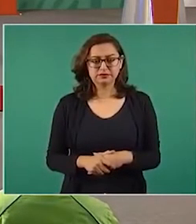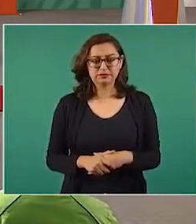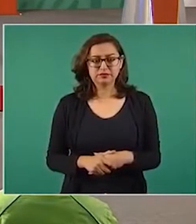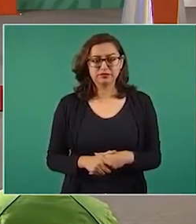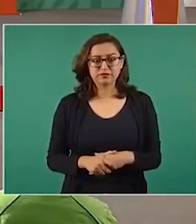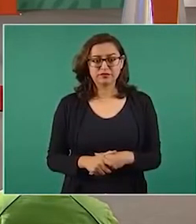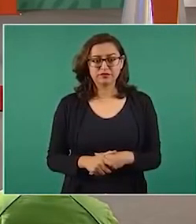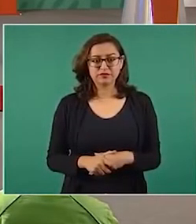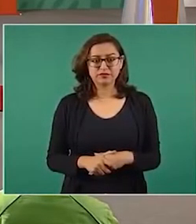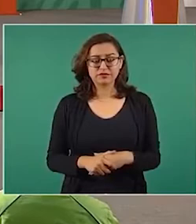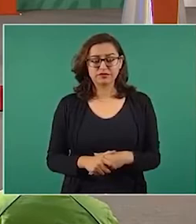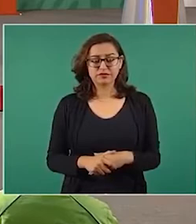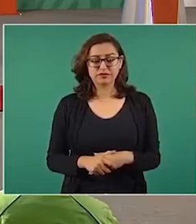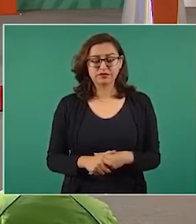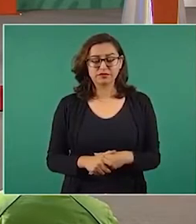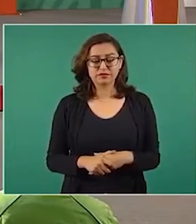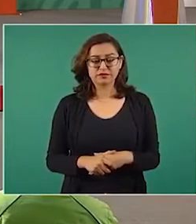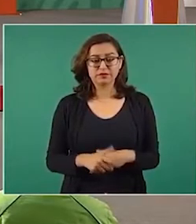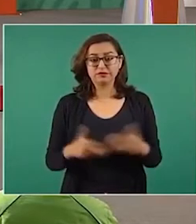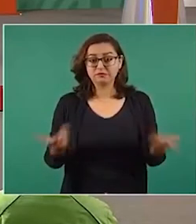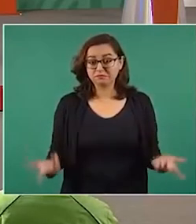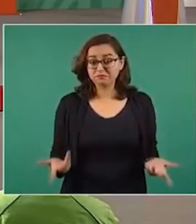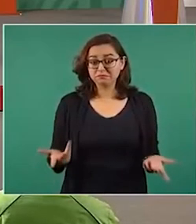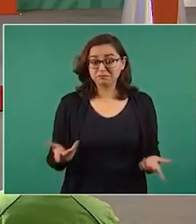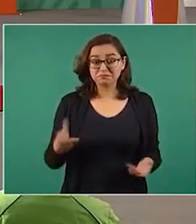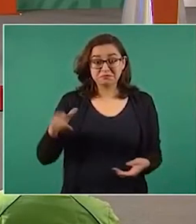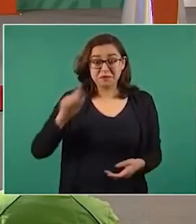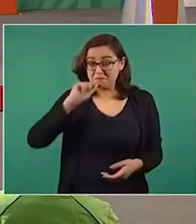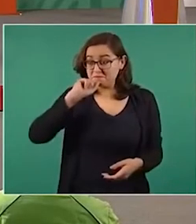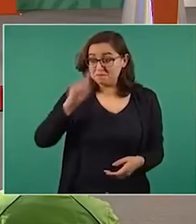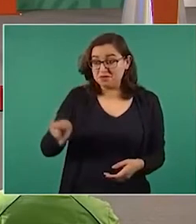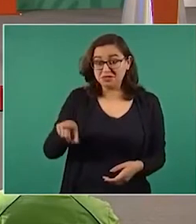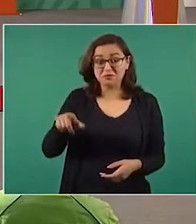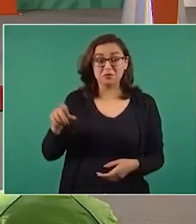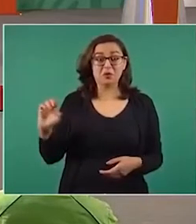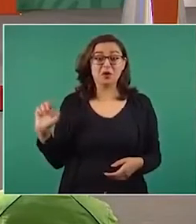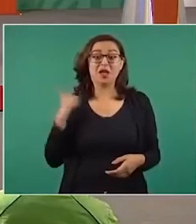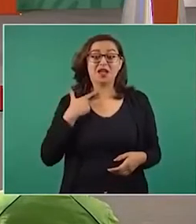el mismo gobierno de Peña Nieto.